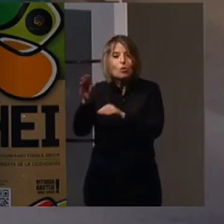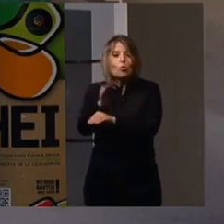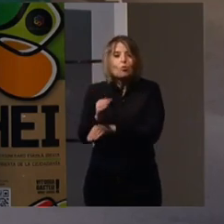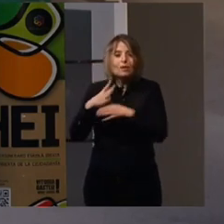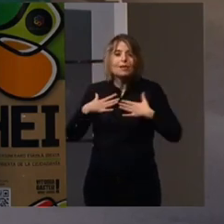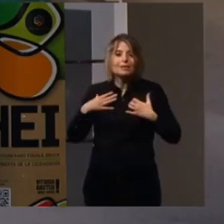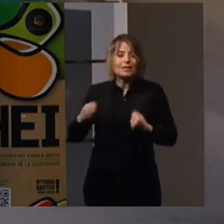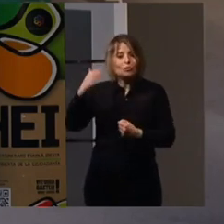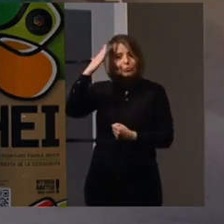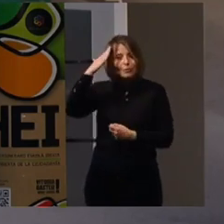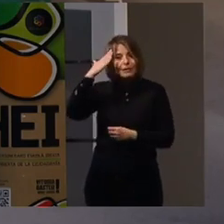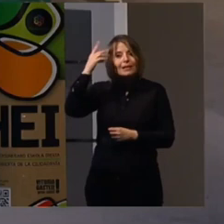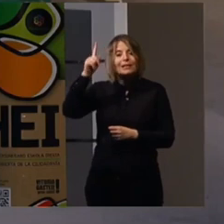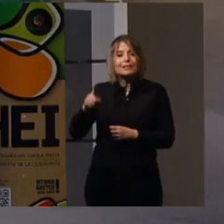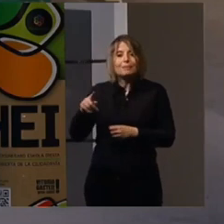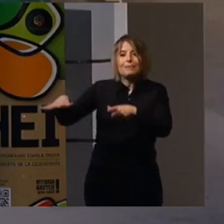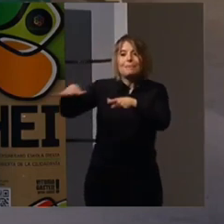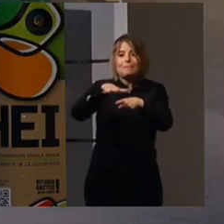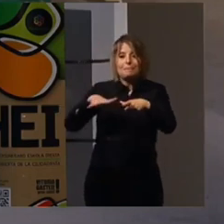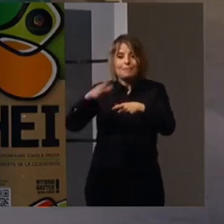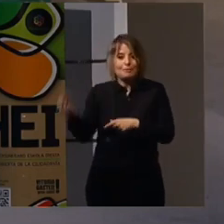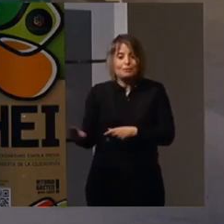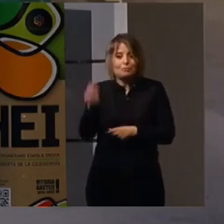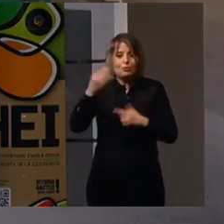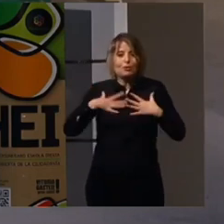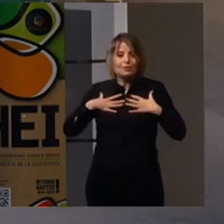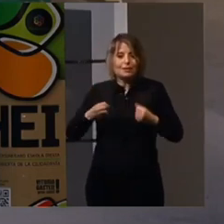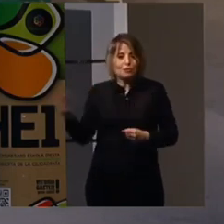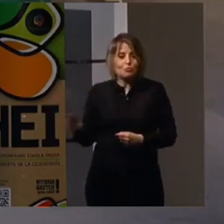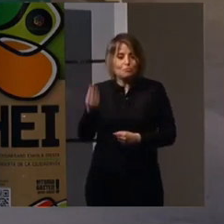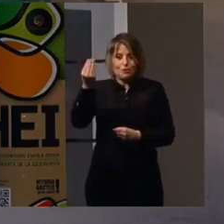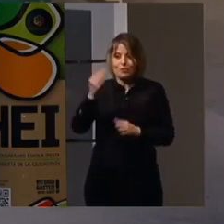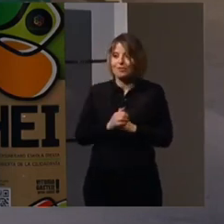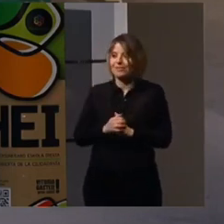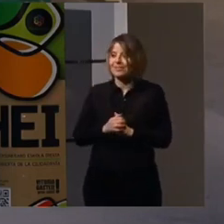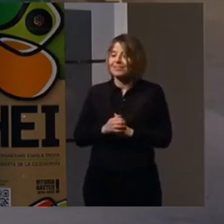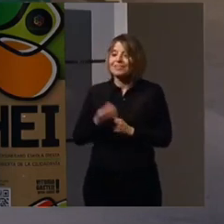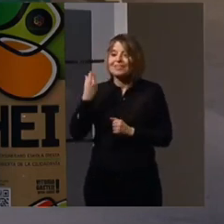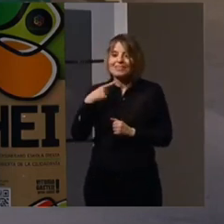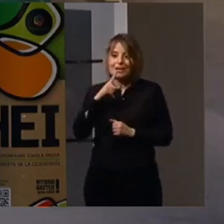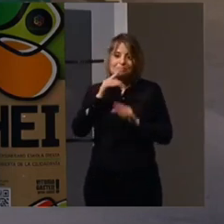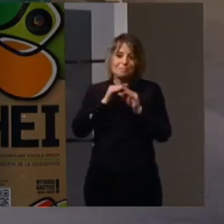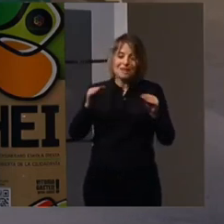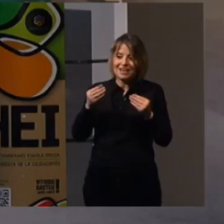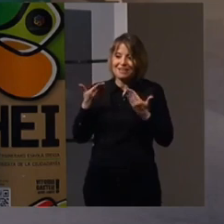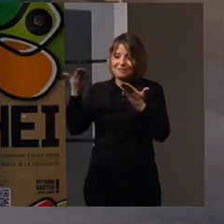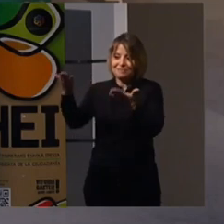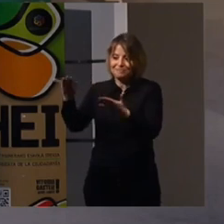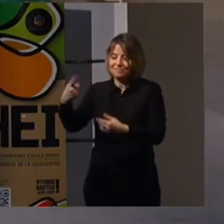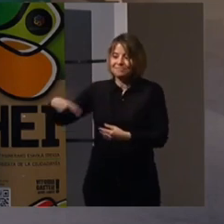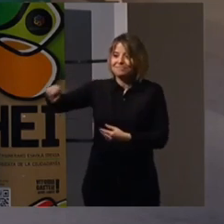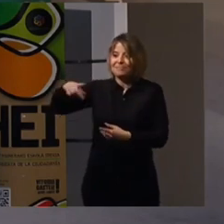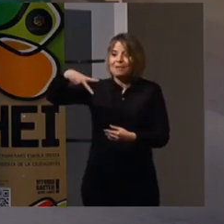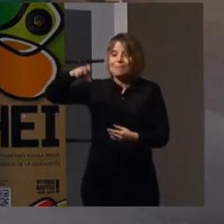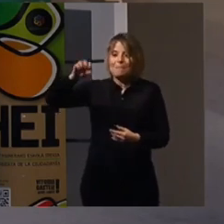salud mental y Mejorar los barrios para una mejor salud mental. Yo creo que ya, yo me callo y la escuchamos allá. Con todos